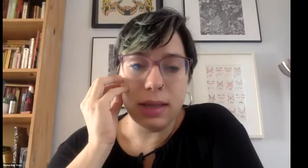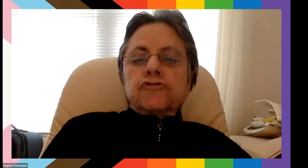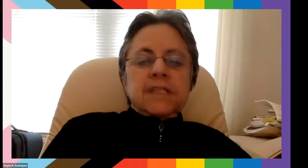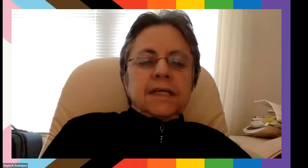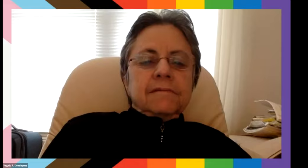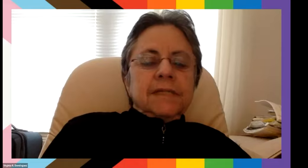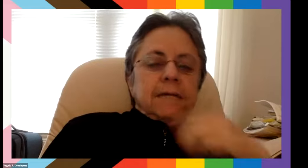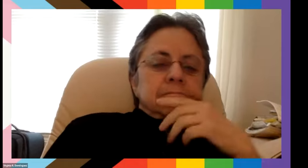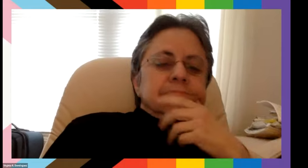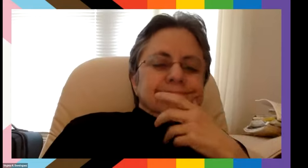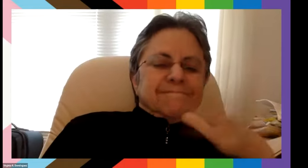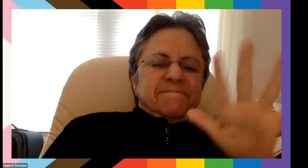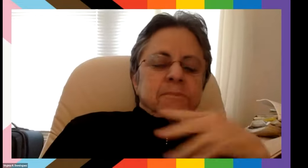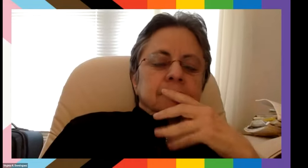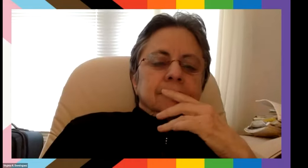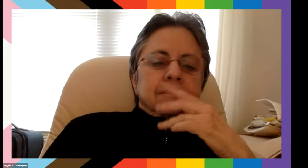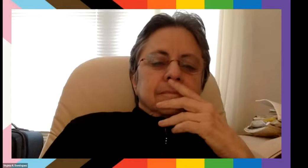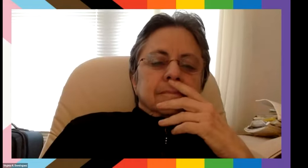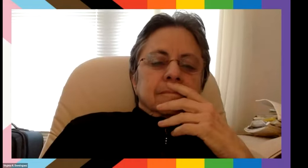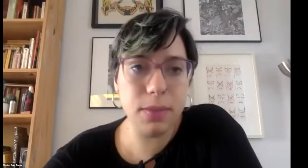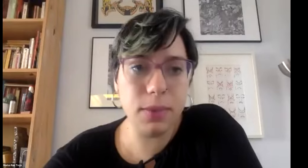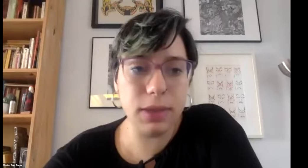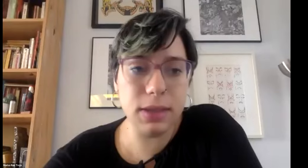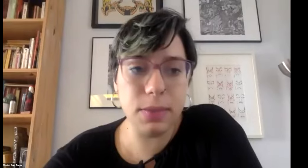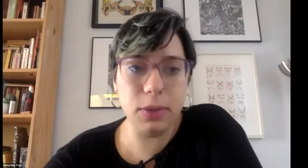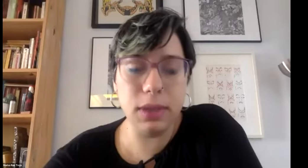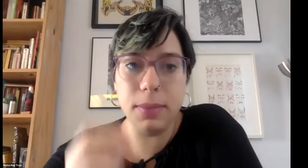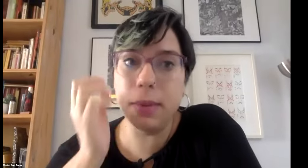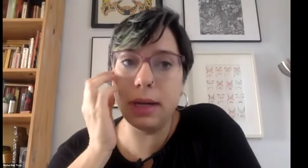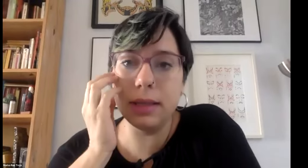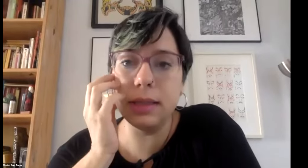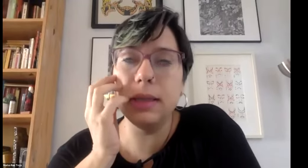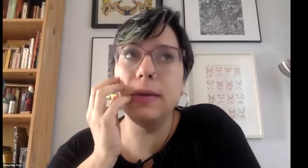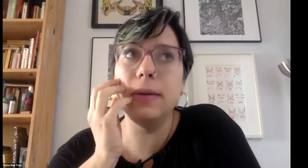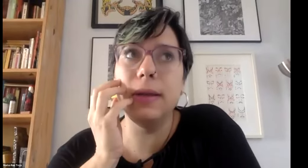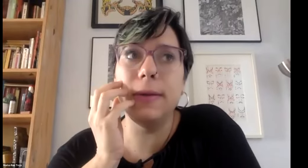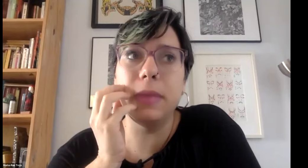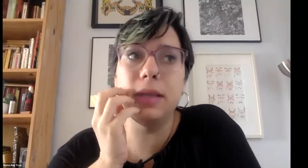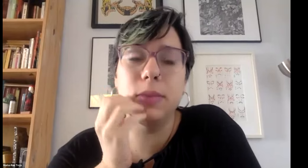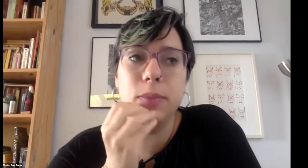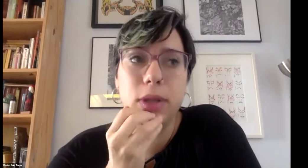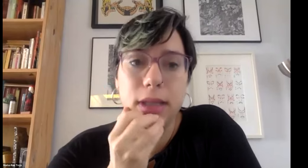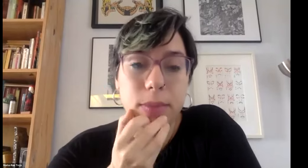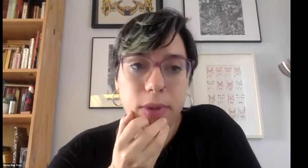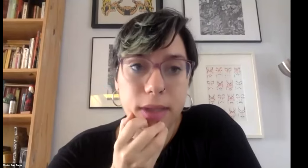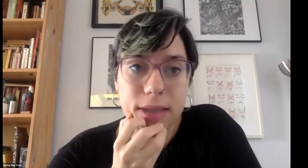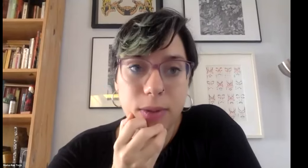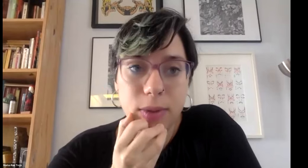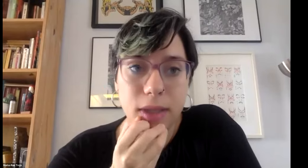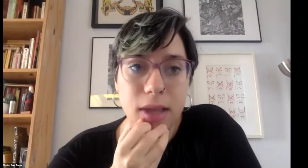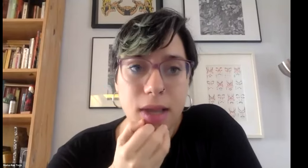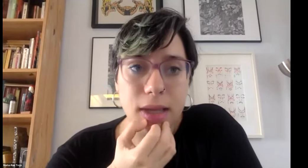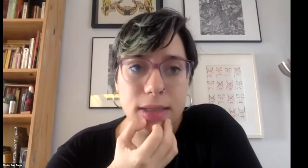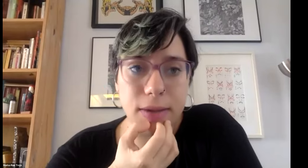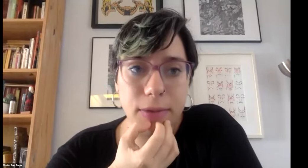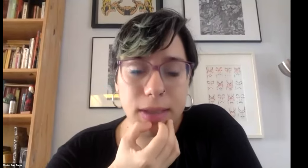dije que muchas gracias, Miriam, por esta pregunta que me parece que es muy importante, porque es algo